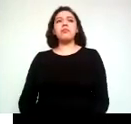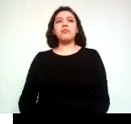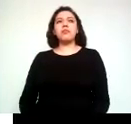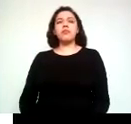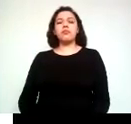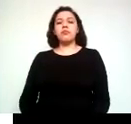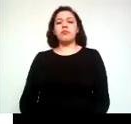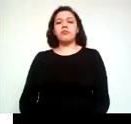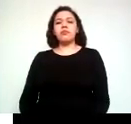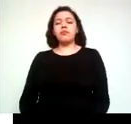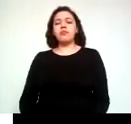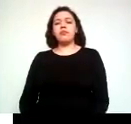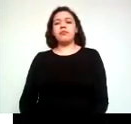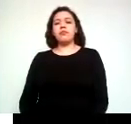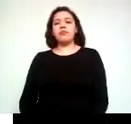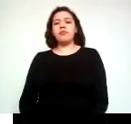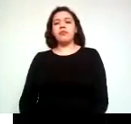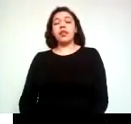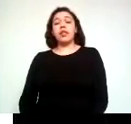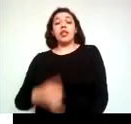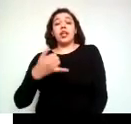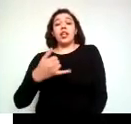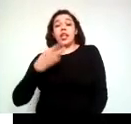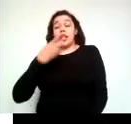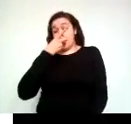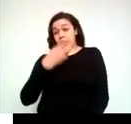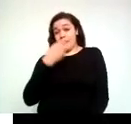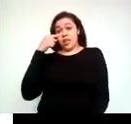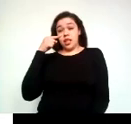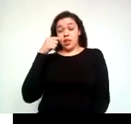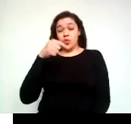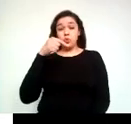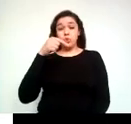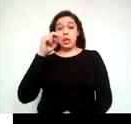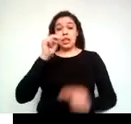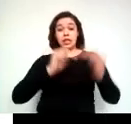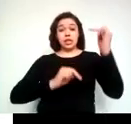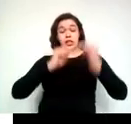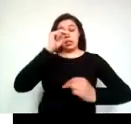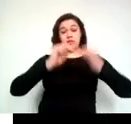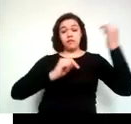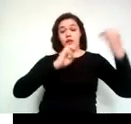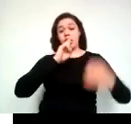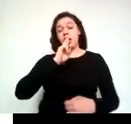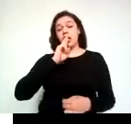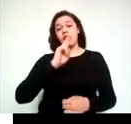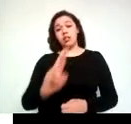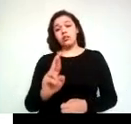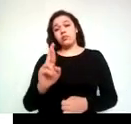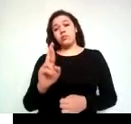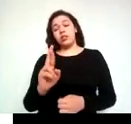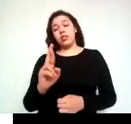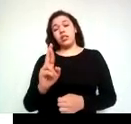Y nos dice, si en tu categoría el resultado es menor a